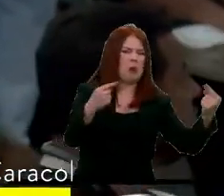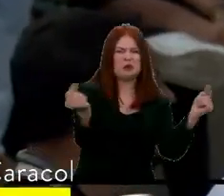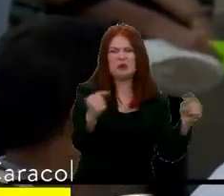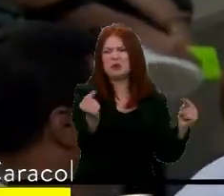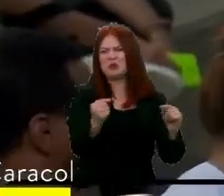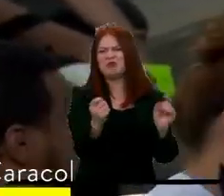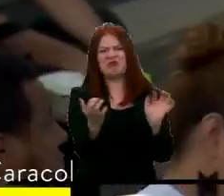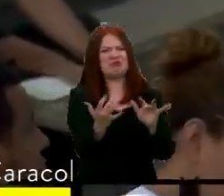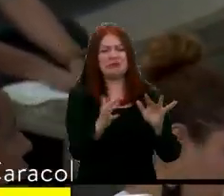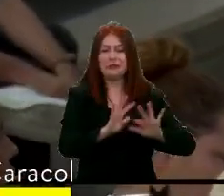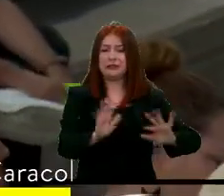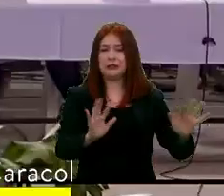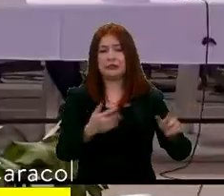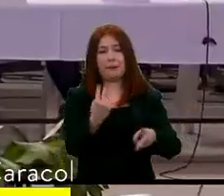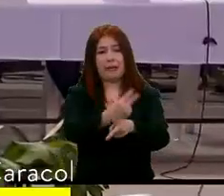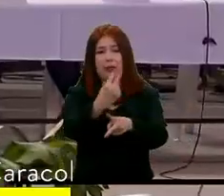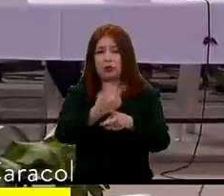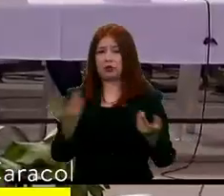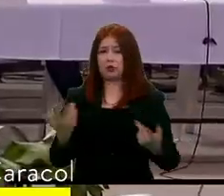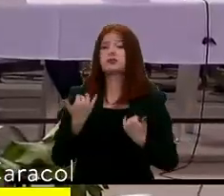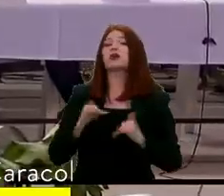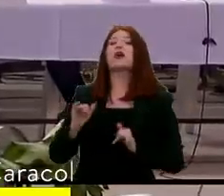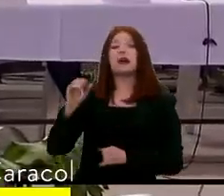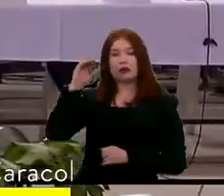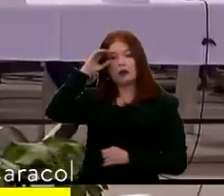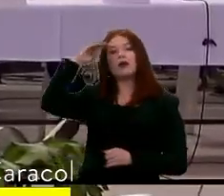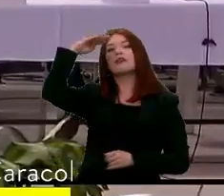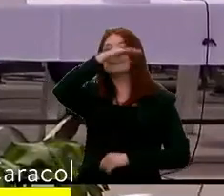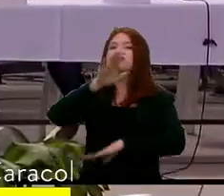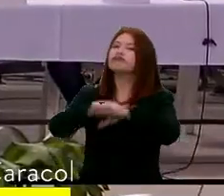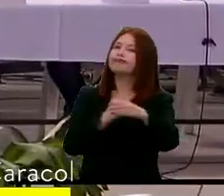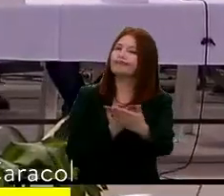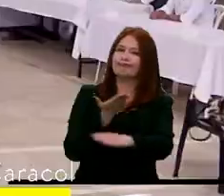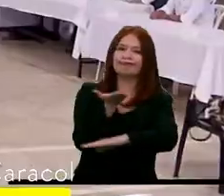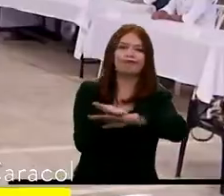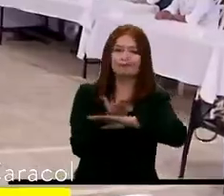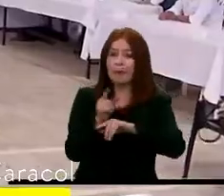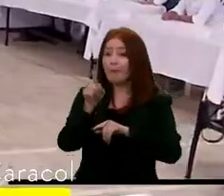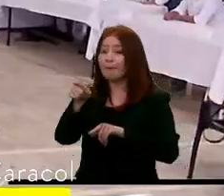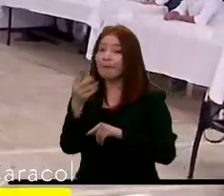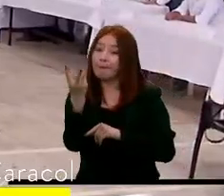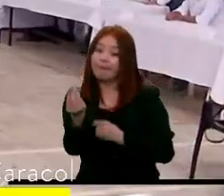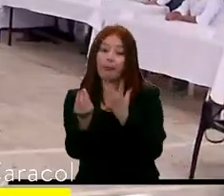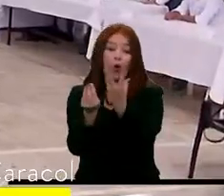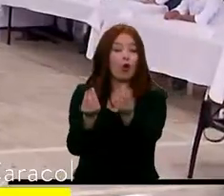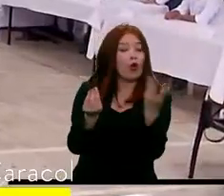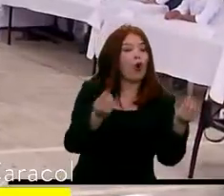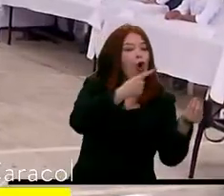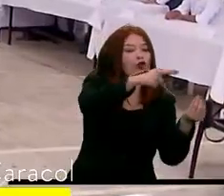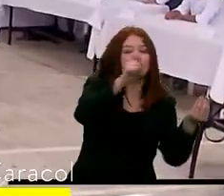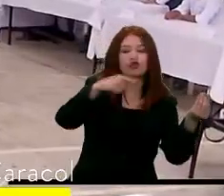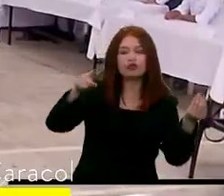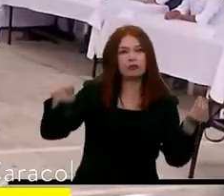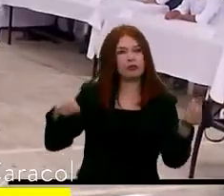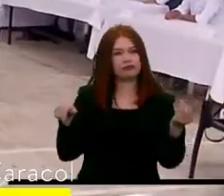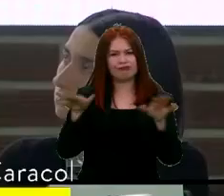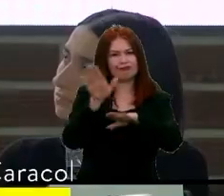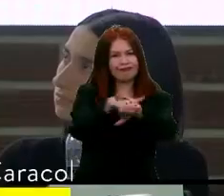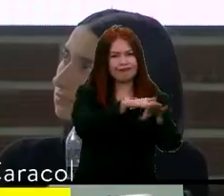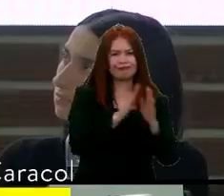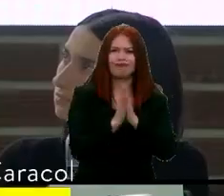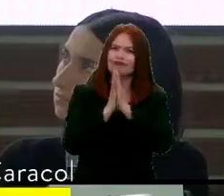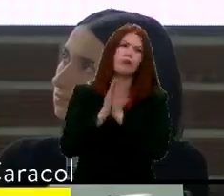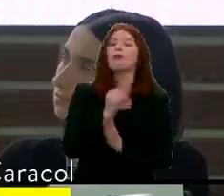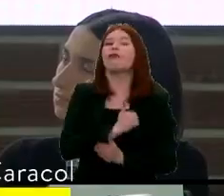constante. Por eso, el presidente lanzó una propuesta que involucra a todos los actores del conflicto. El que se pudiera producir